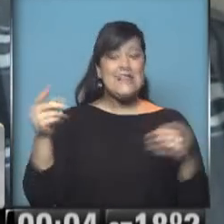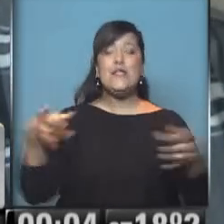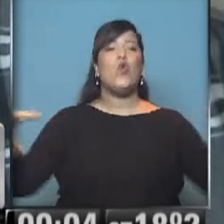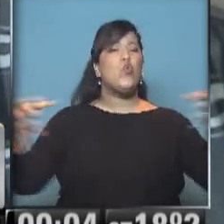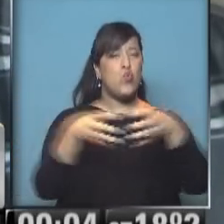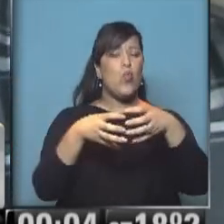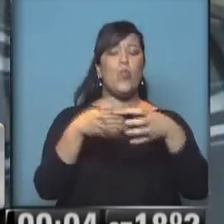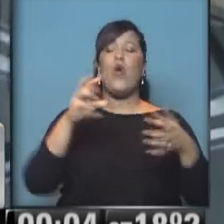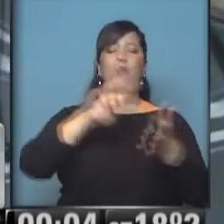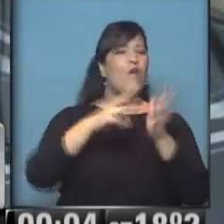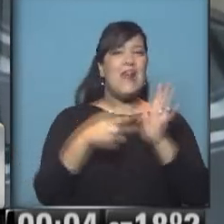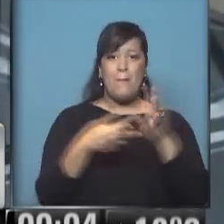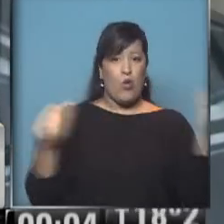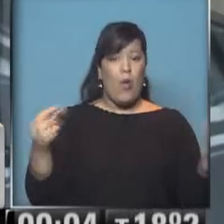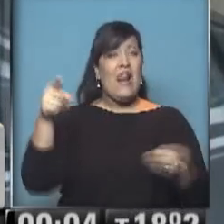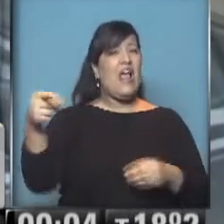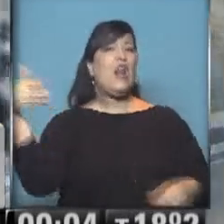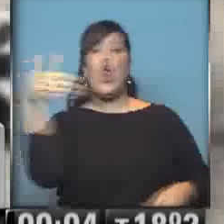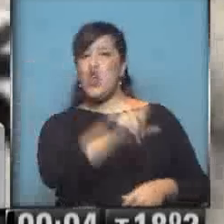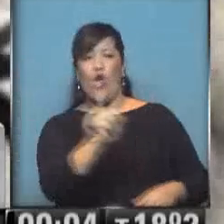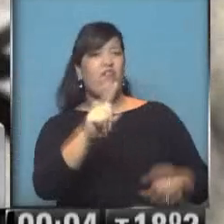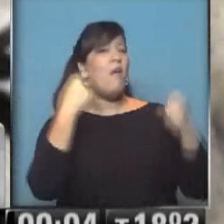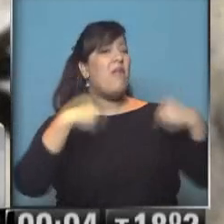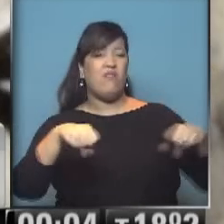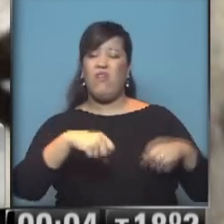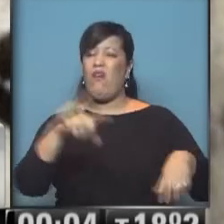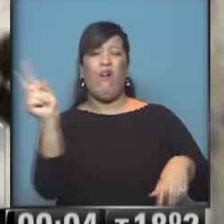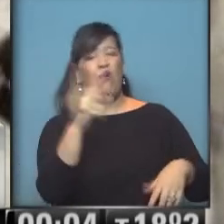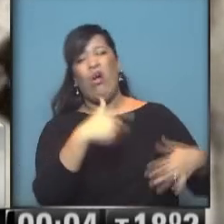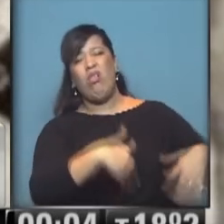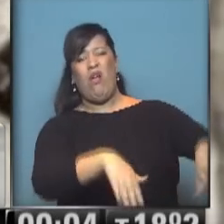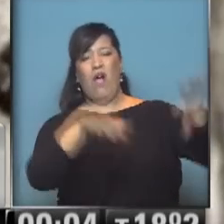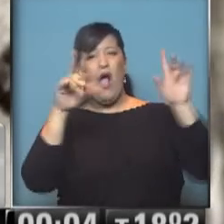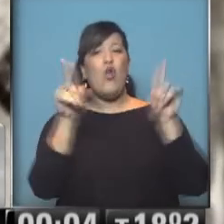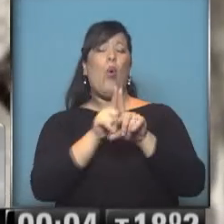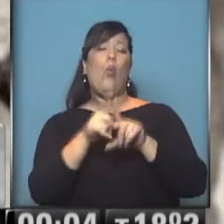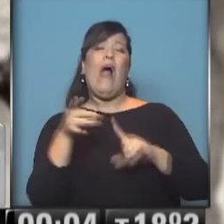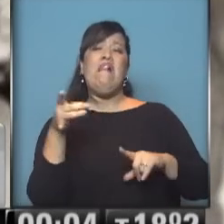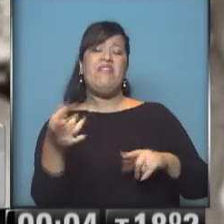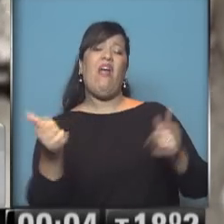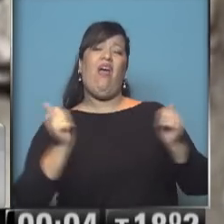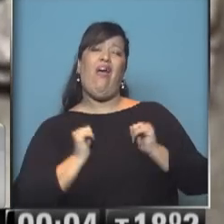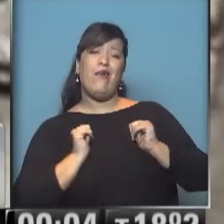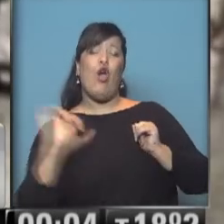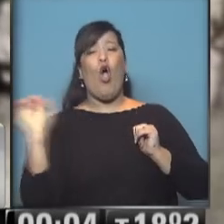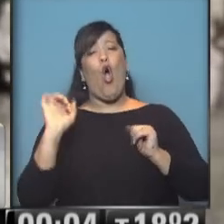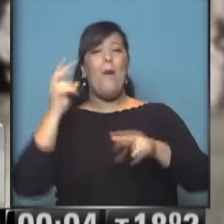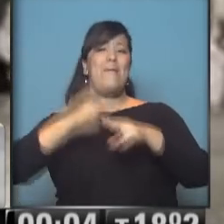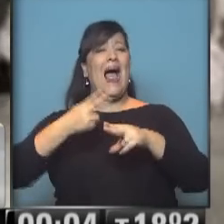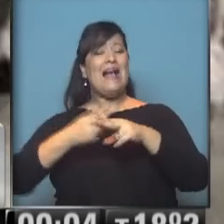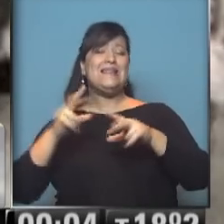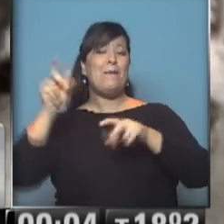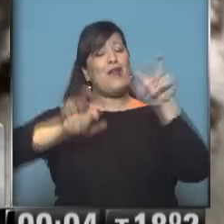por ejemplo, que él ya no iba a ensayar y estaba en alguna estación de tren o estaba con gente en una plaza.